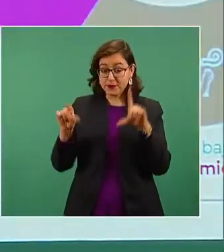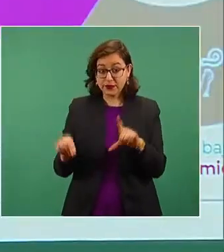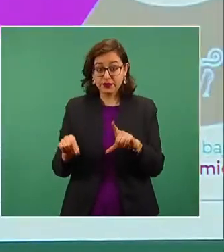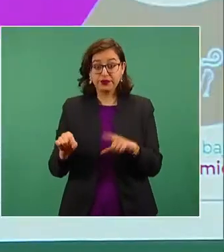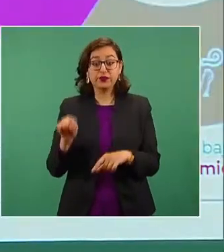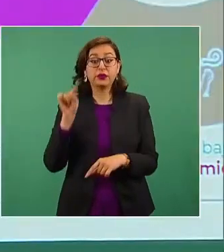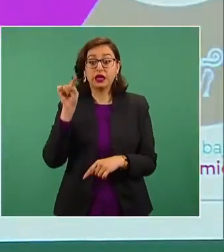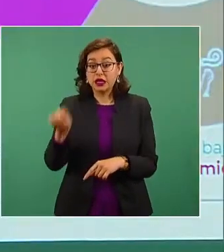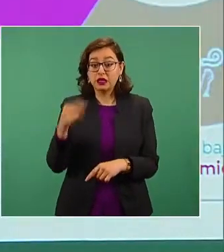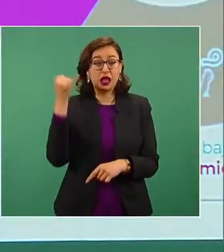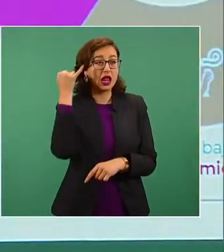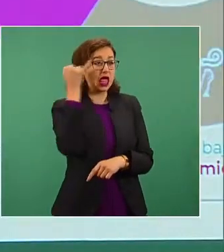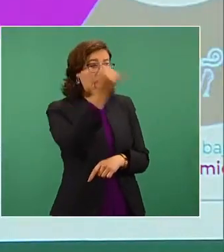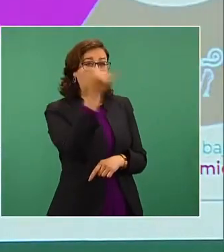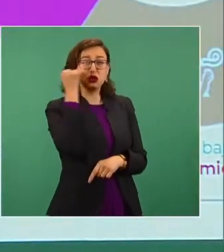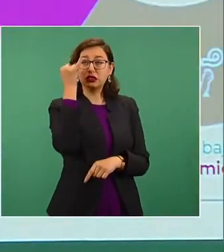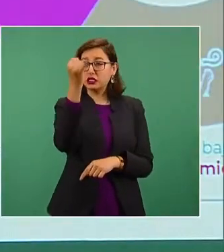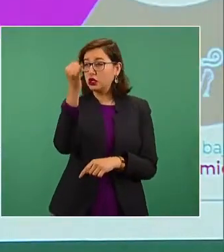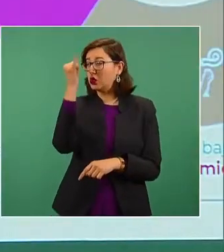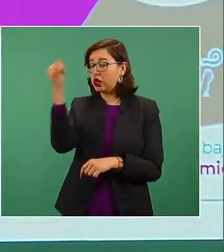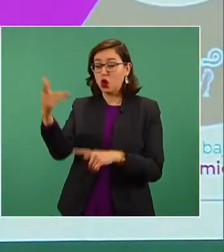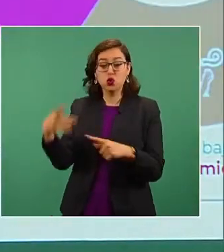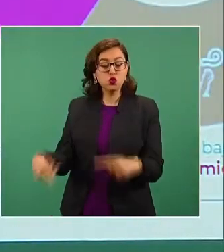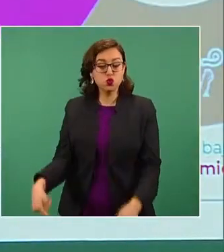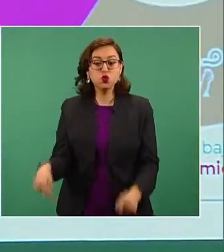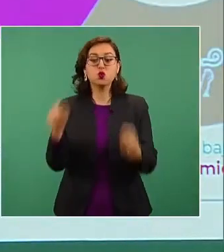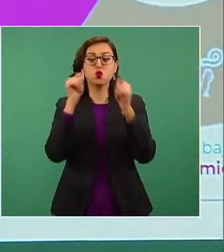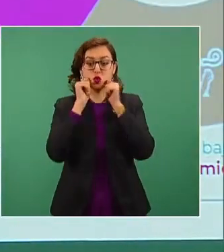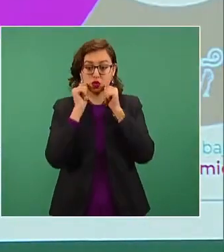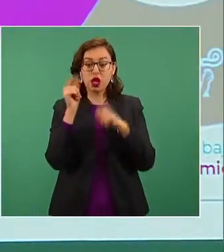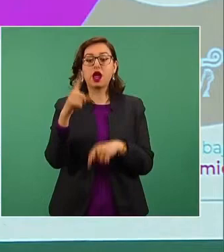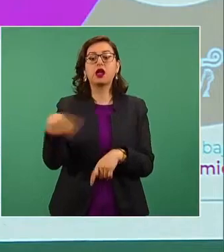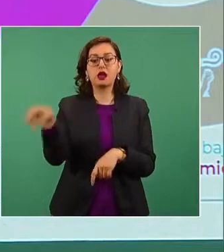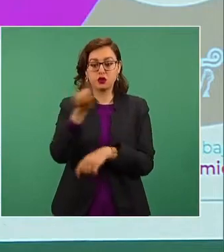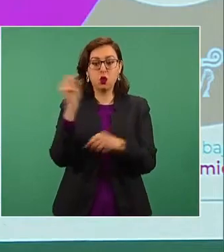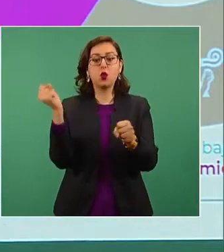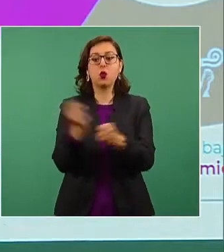encuentren en el último rincón y en la última comunidad, tienen